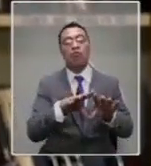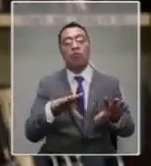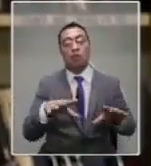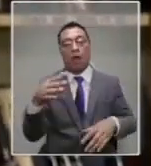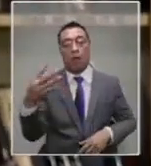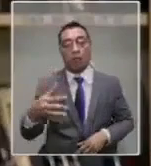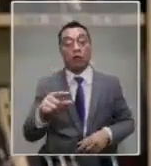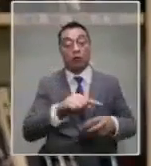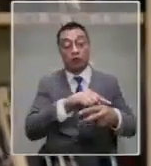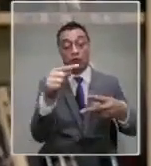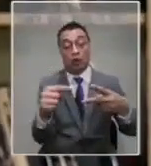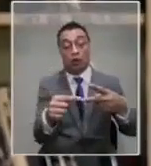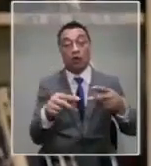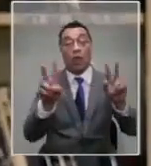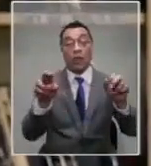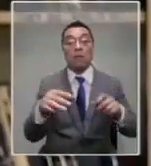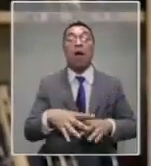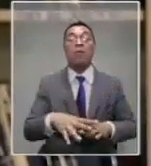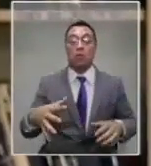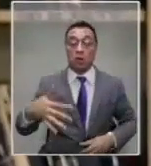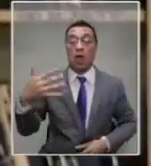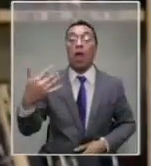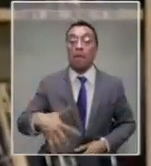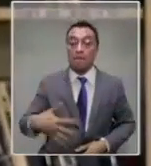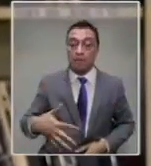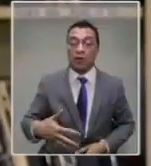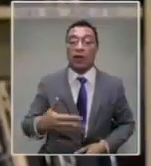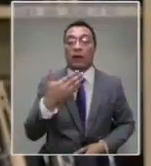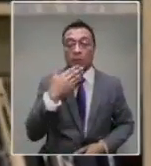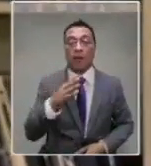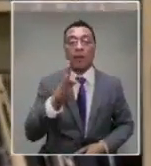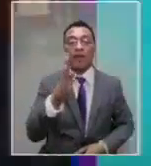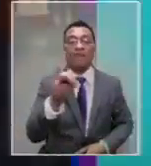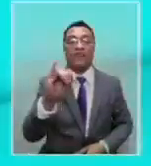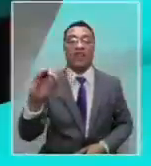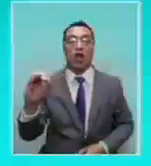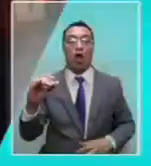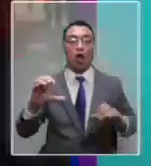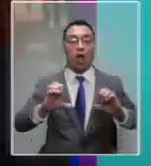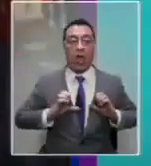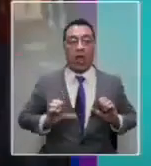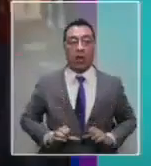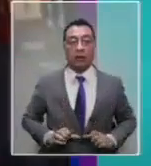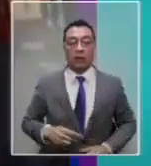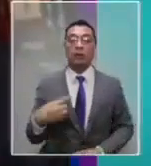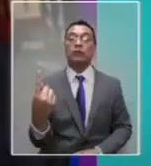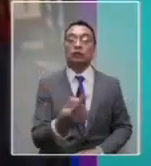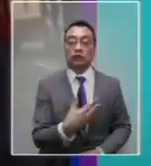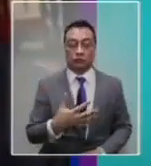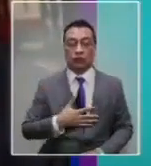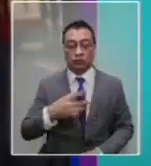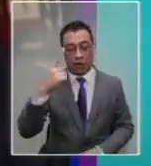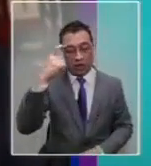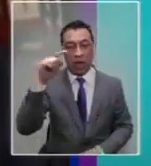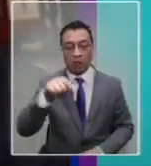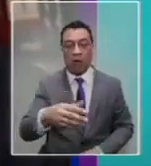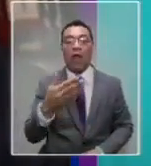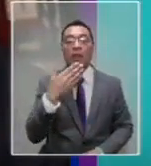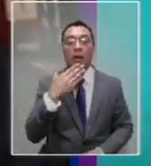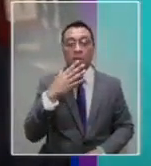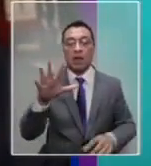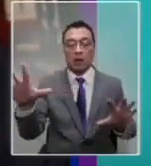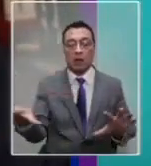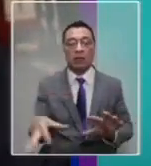importante. Y el otro tema también que nos interesa mucho es el tema de la bioética. Nosotros creemos que eso también forma